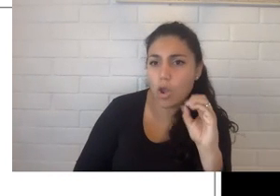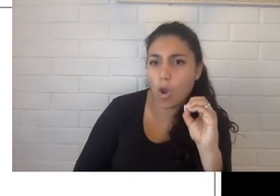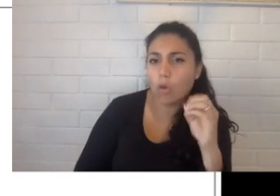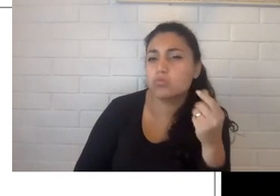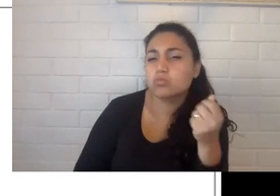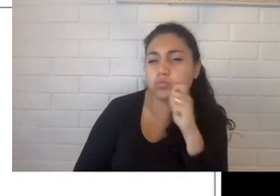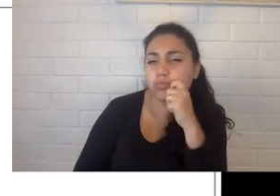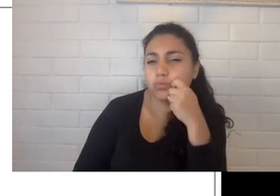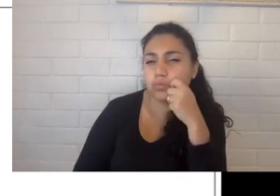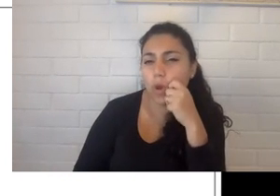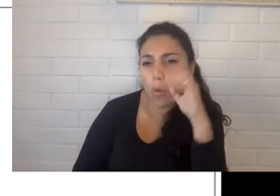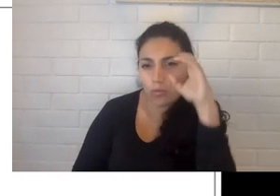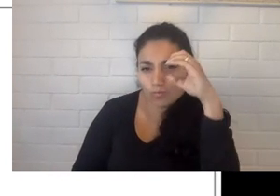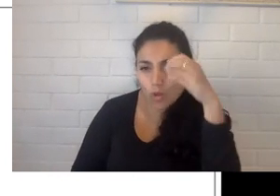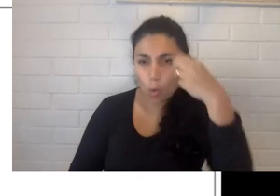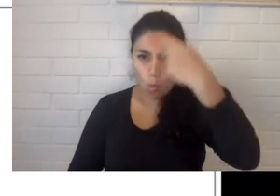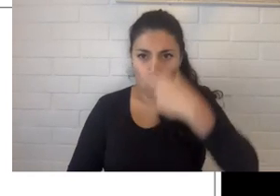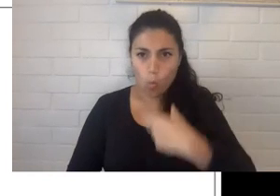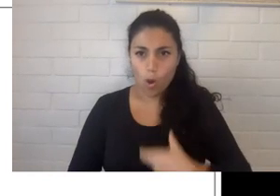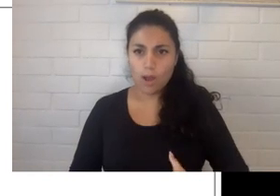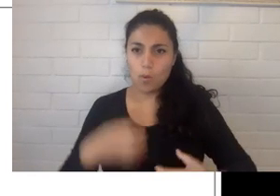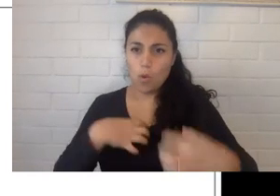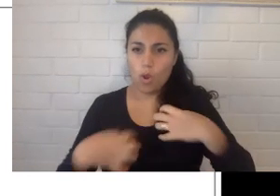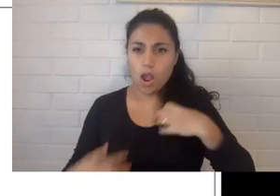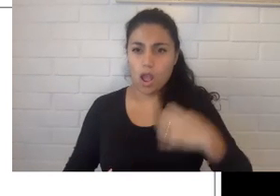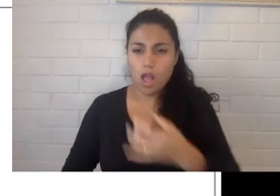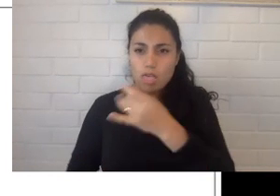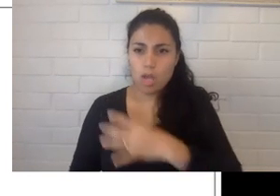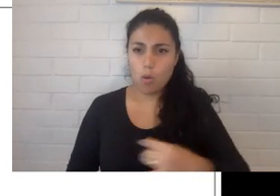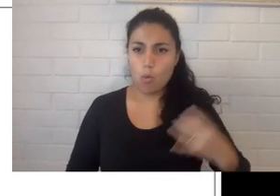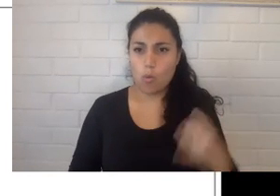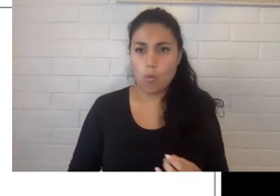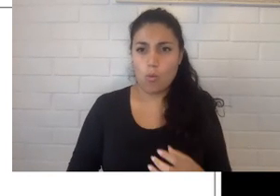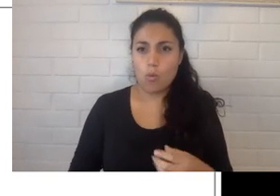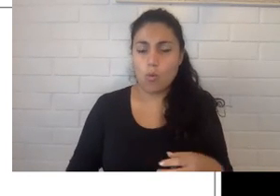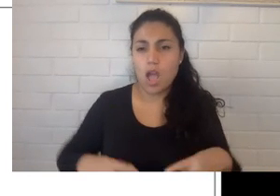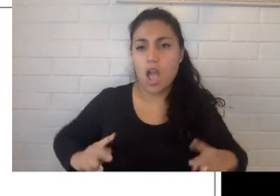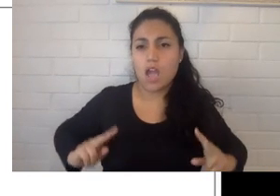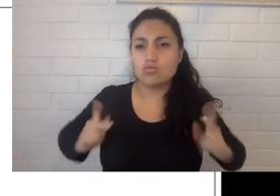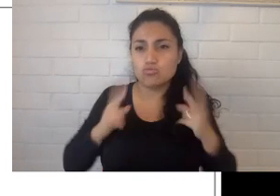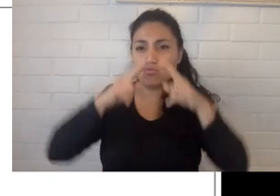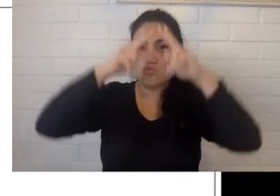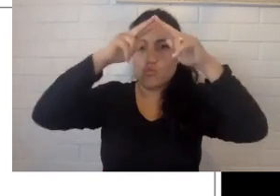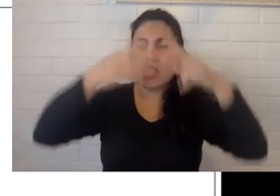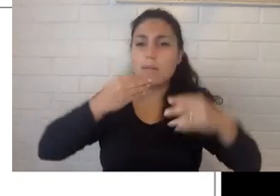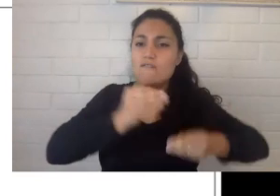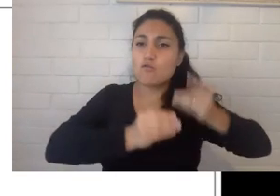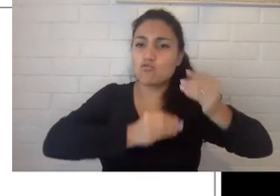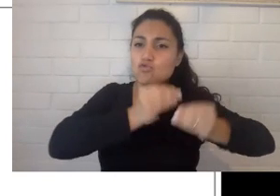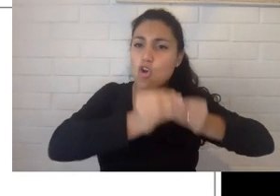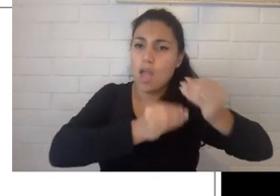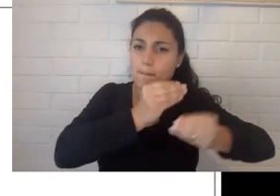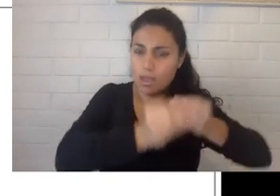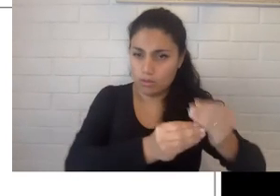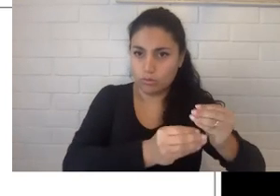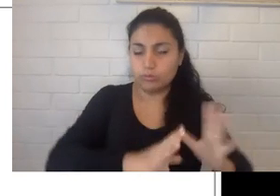cuerpo humano, ¿ya? Y a cada uno de sus elementos y tejidos que los constituye, tanto en su estructura como en su funcionamiento. Y